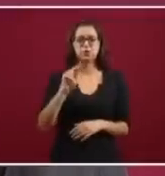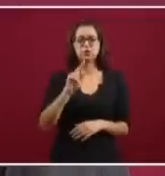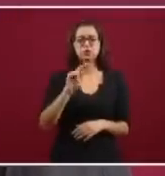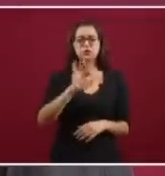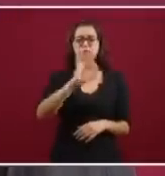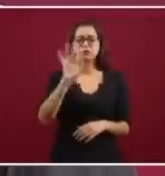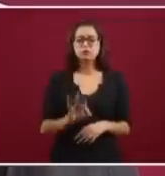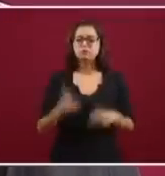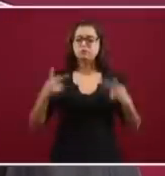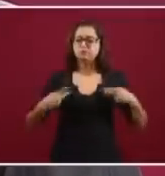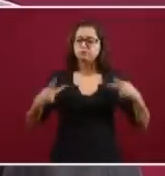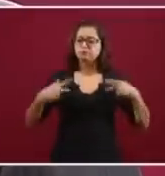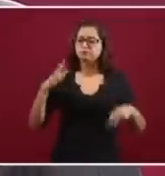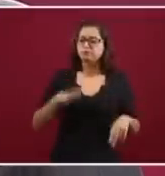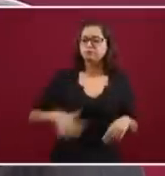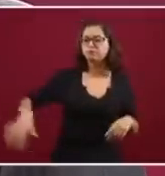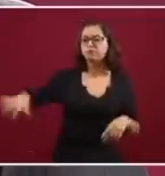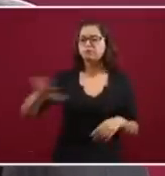bienestar.